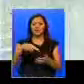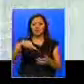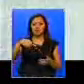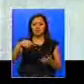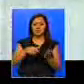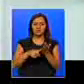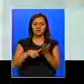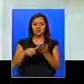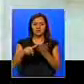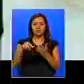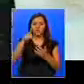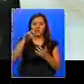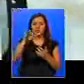caso,